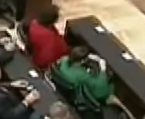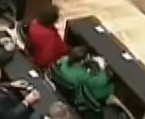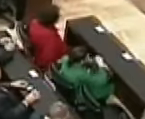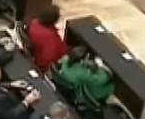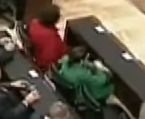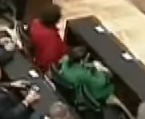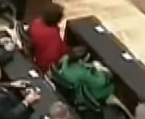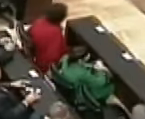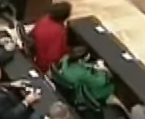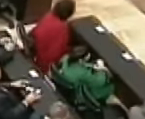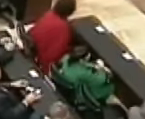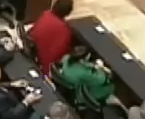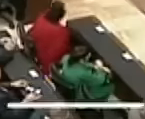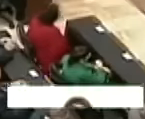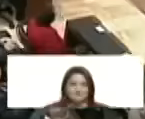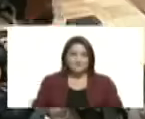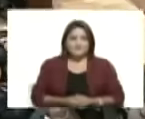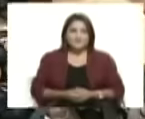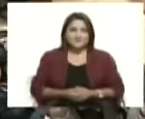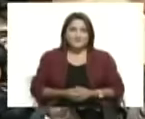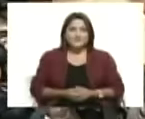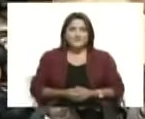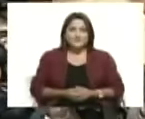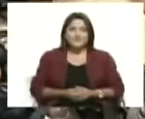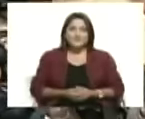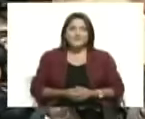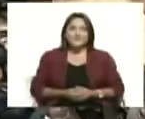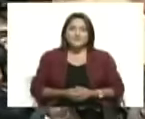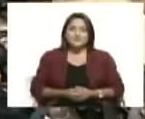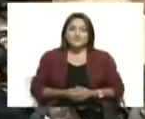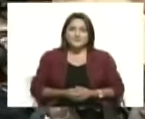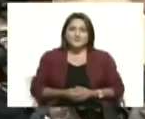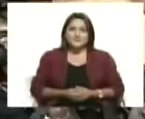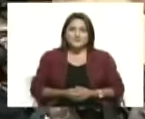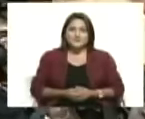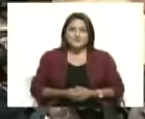esta instrucción girada por el presidente Nicolás Maduro. ¿Vamos a empezar?